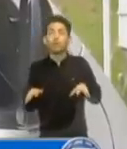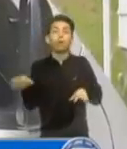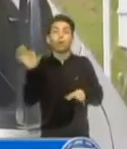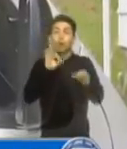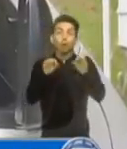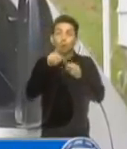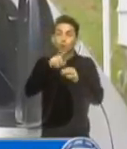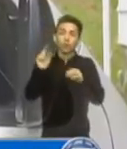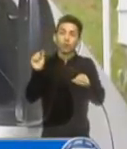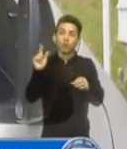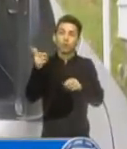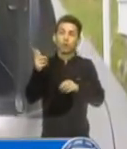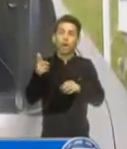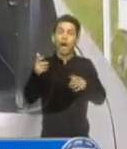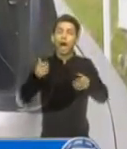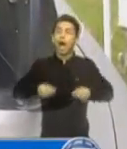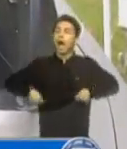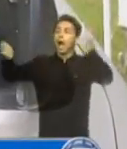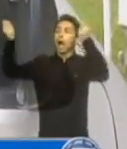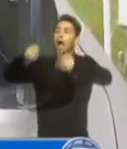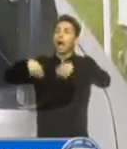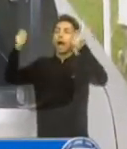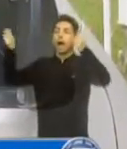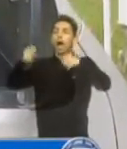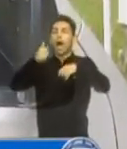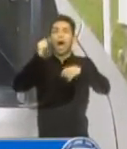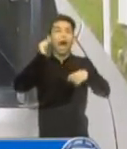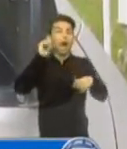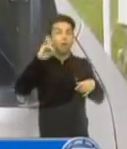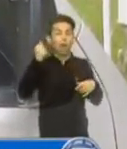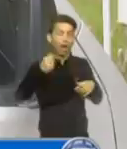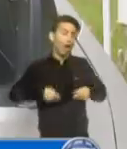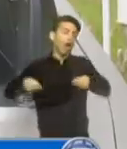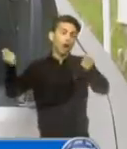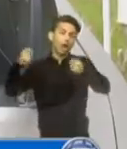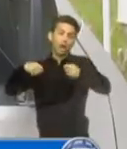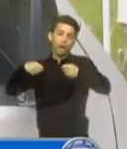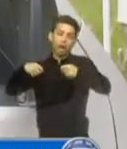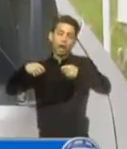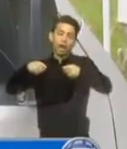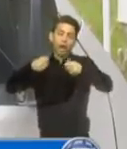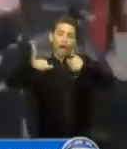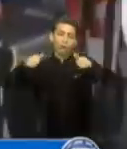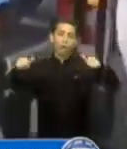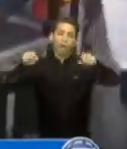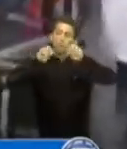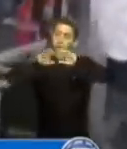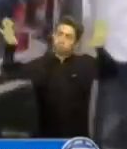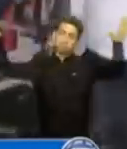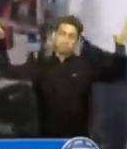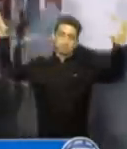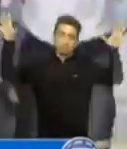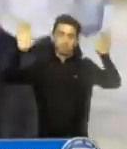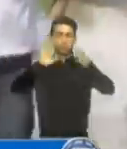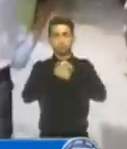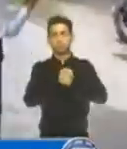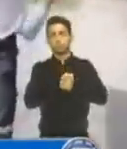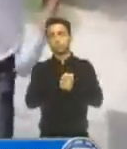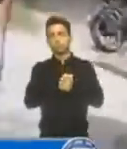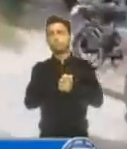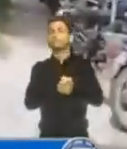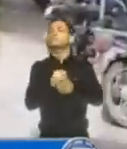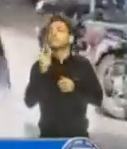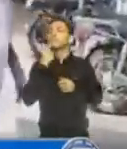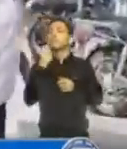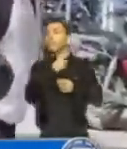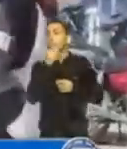poquito de agua en uno mismo para que ellos también se dispersen hacia su humanidad. Según versiones